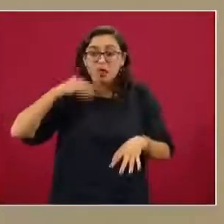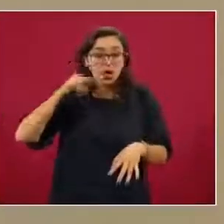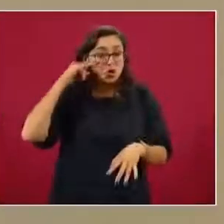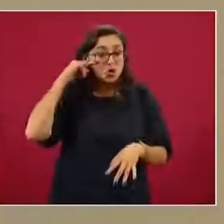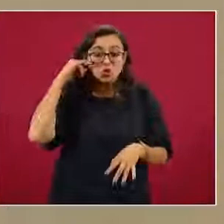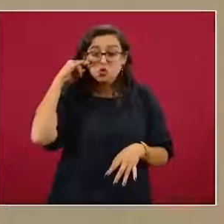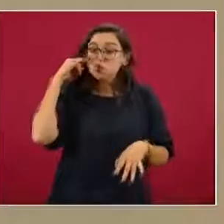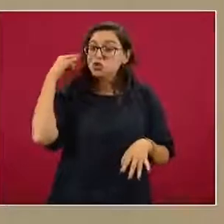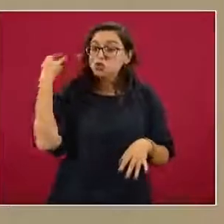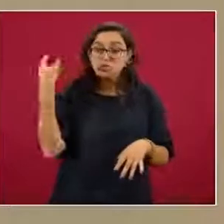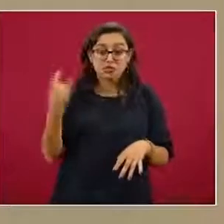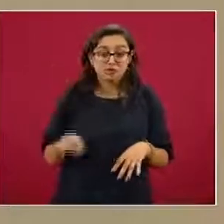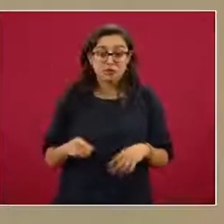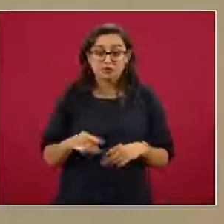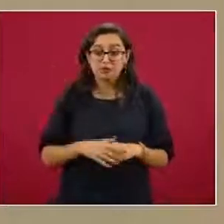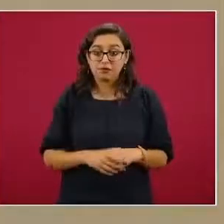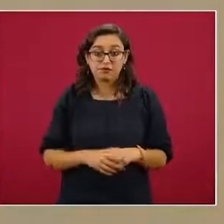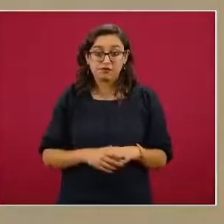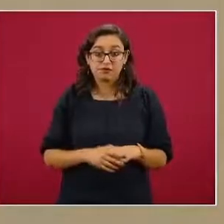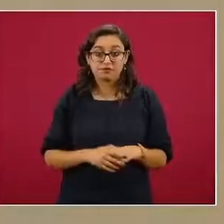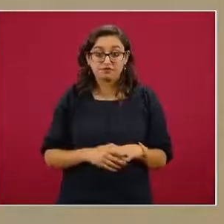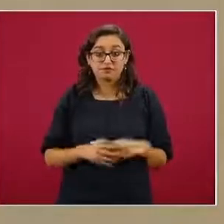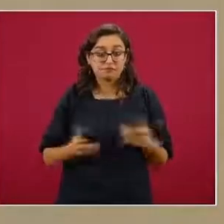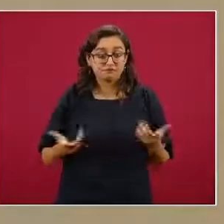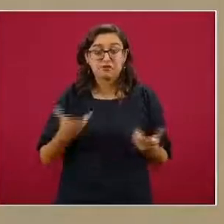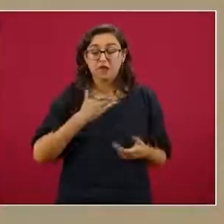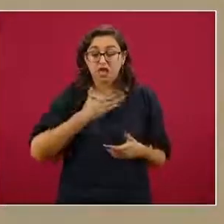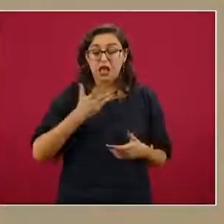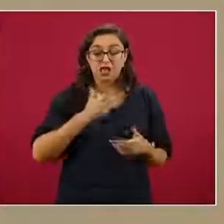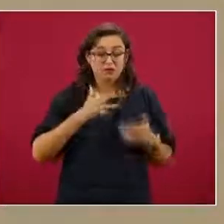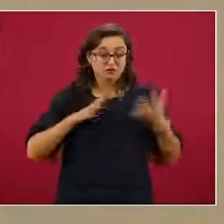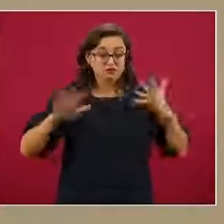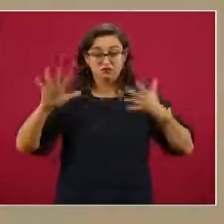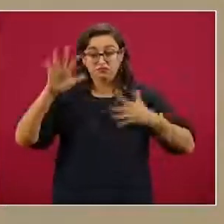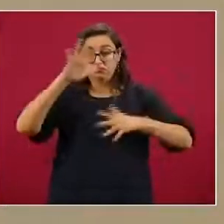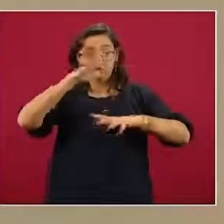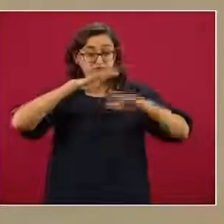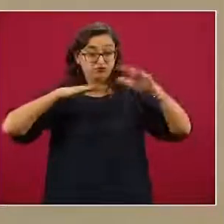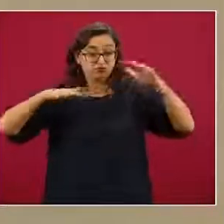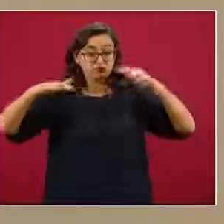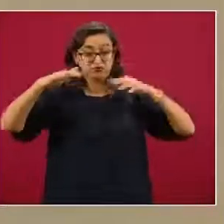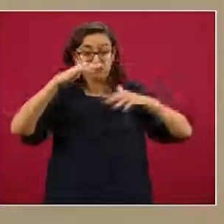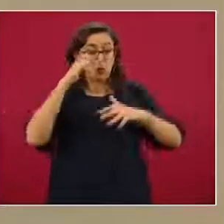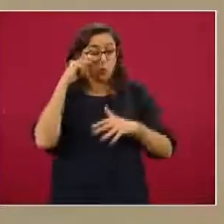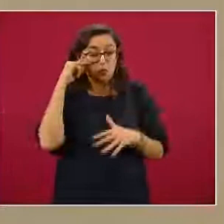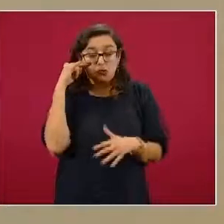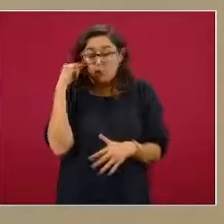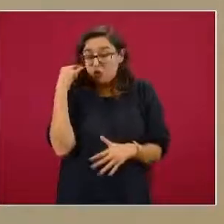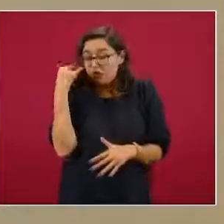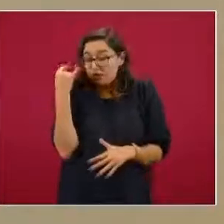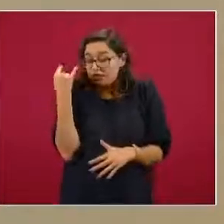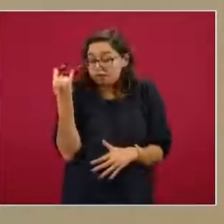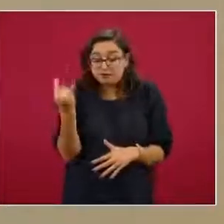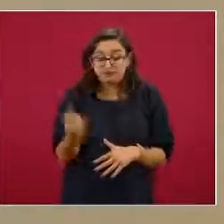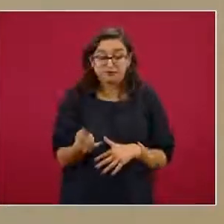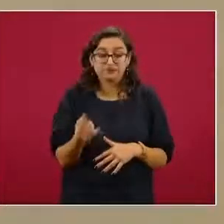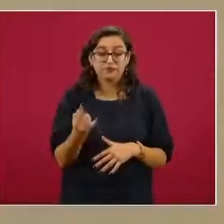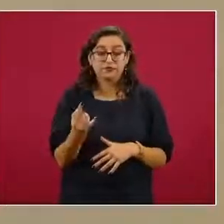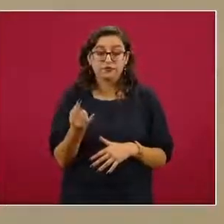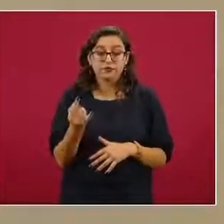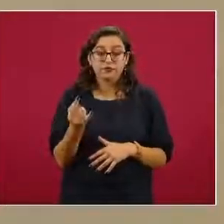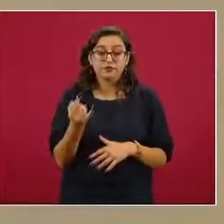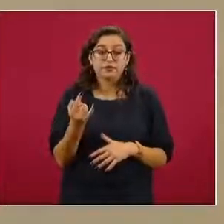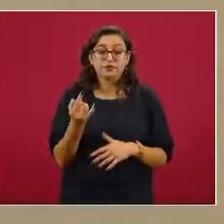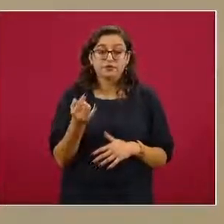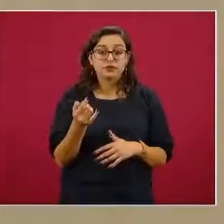gotículas, o suspende uno aerosoles respiratorios, partículas microscópicas, partículas muy pequeñas, o